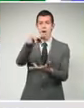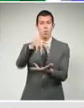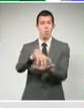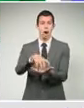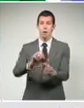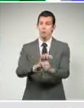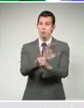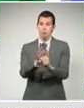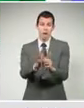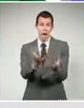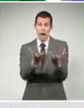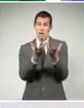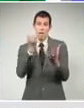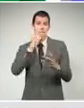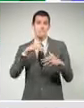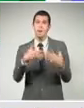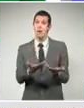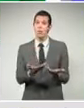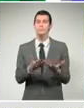el